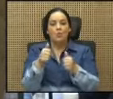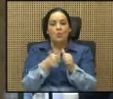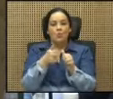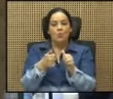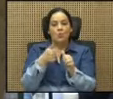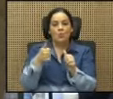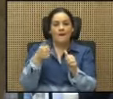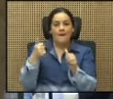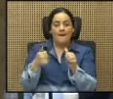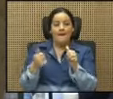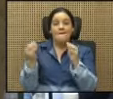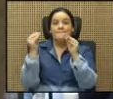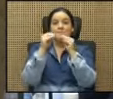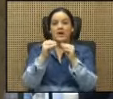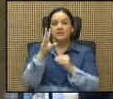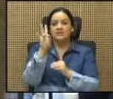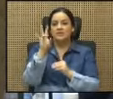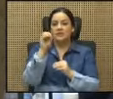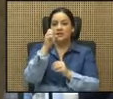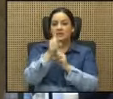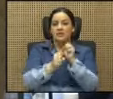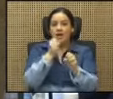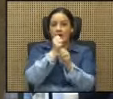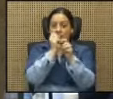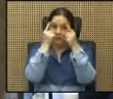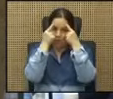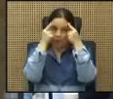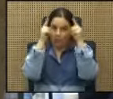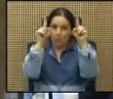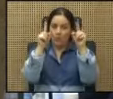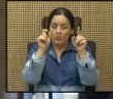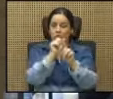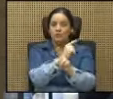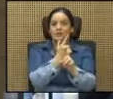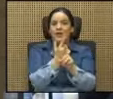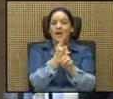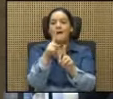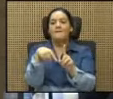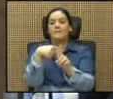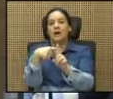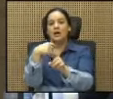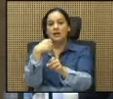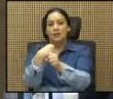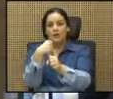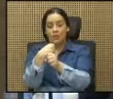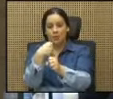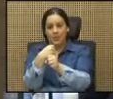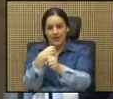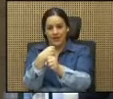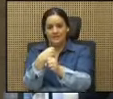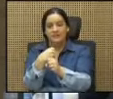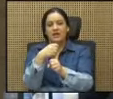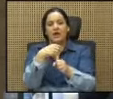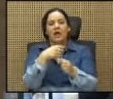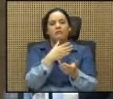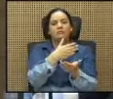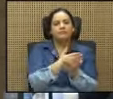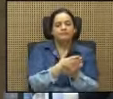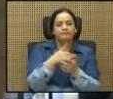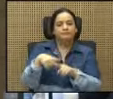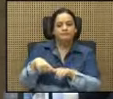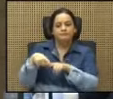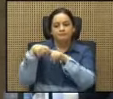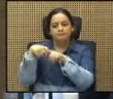retroceso de más de 70 años en los logros sociales y laborales, al estancarse los salarios por muchos